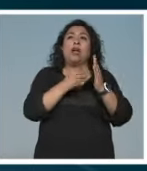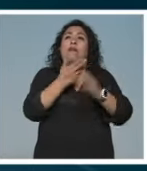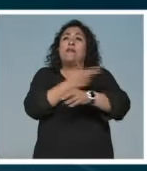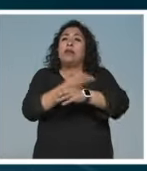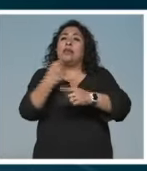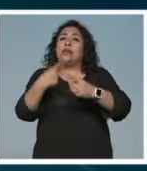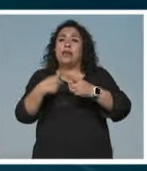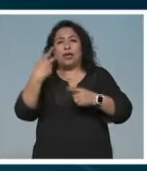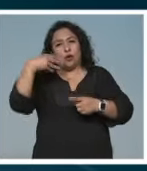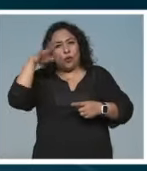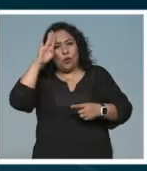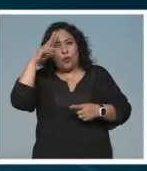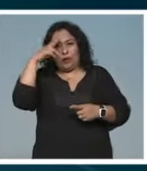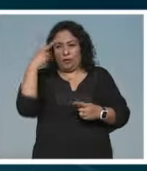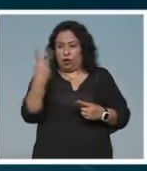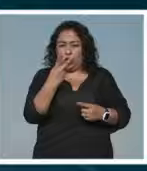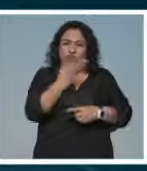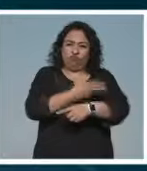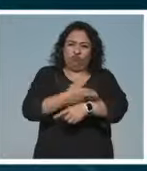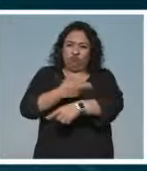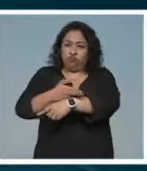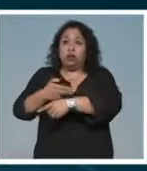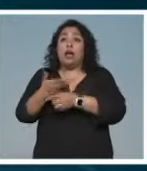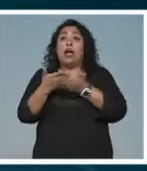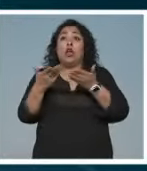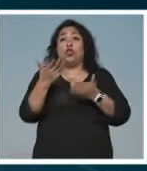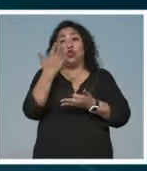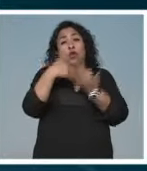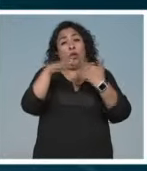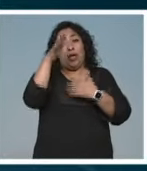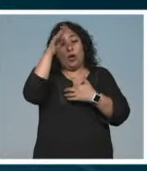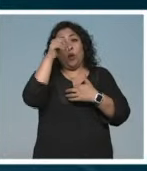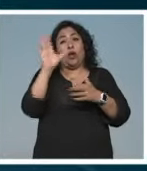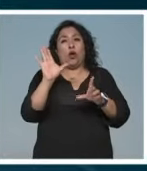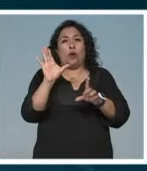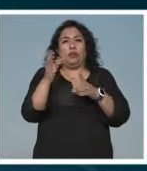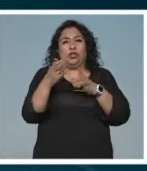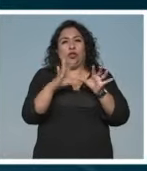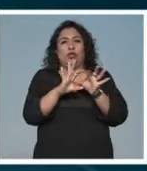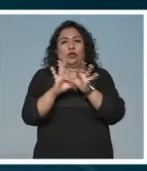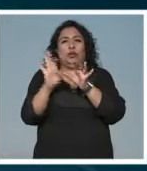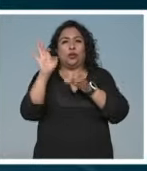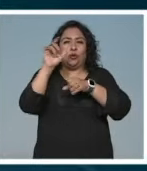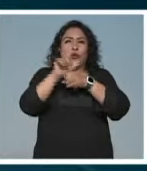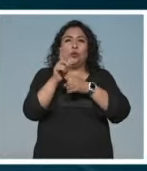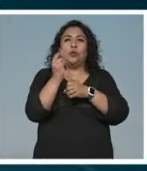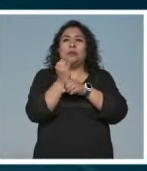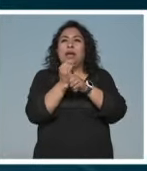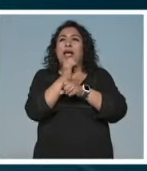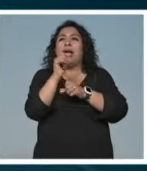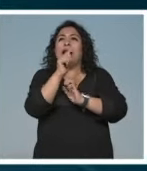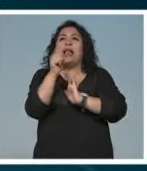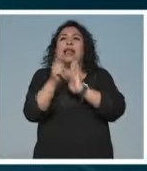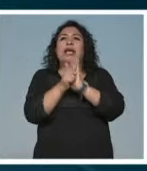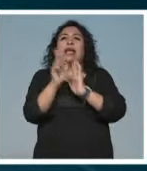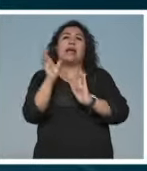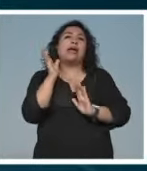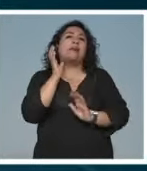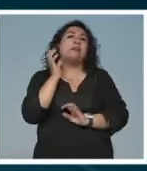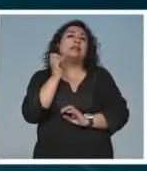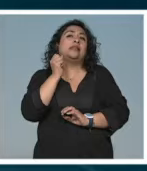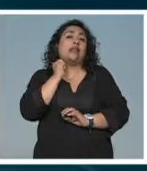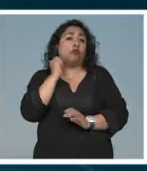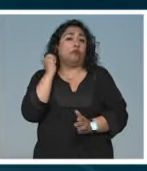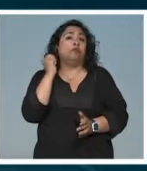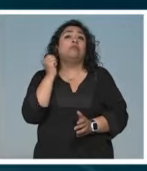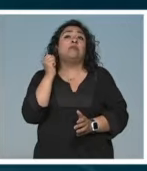conjuntas de México y Cuba. Es por esto que, por unanimidad, las Comisiones Unidas de Cultura y Estudios Legislativos de la Cámara de Senadores,